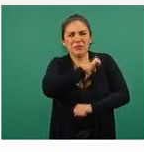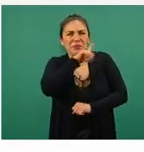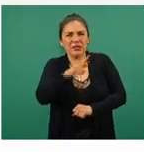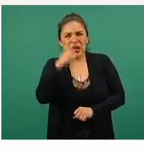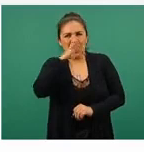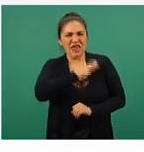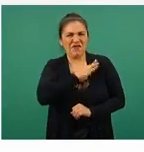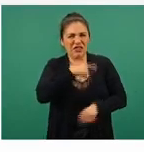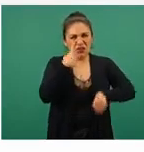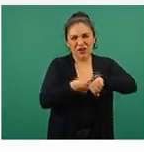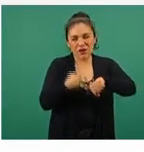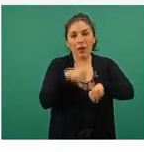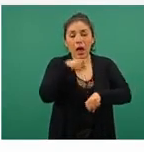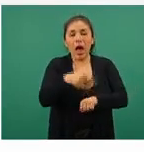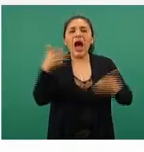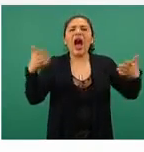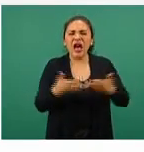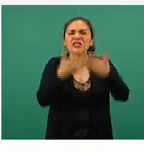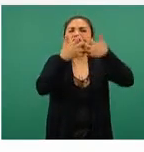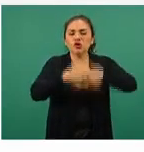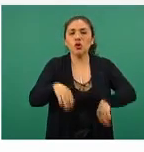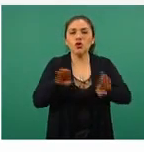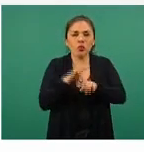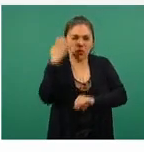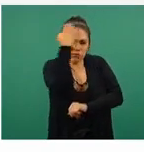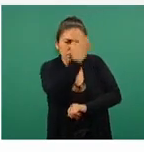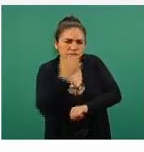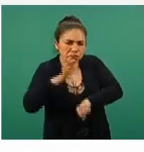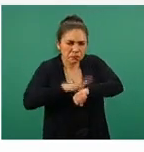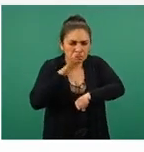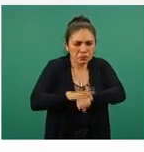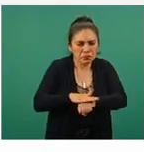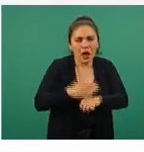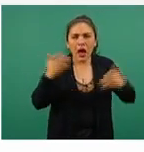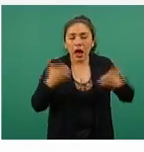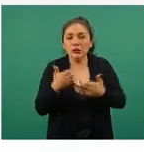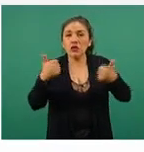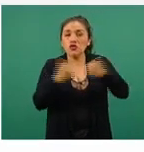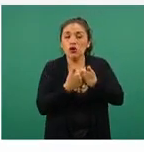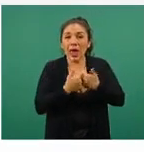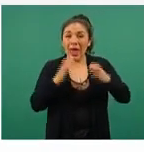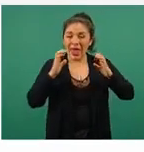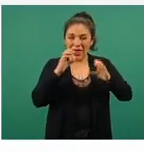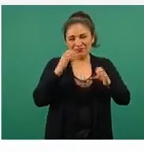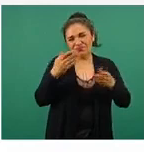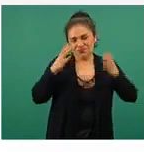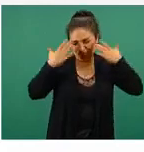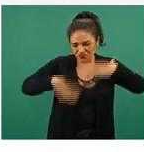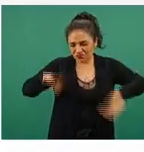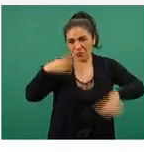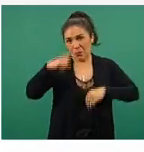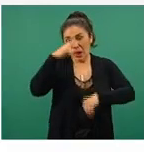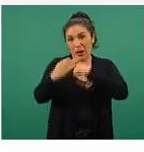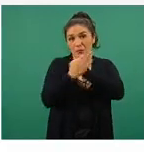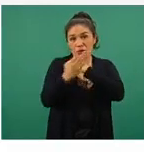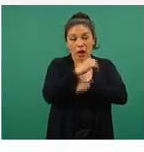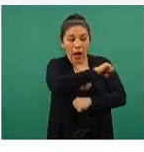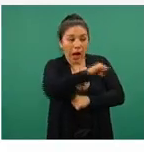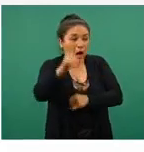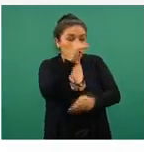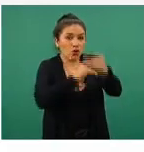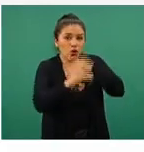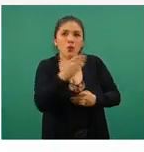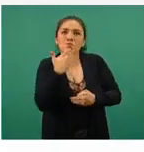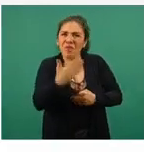infectólogo, el cual tiene sus funciones de validar y verificar que los equipos de protección para mis compañeros de salud sean